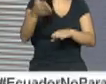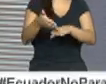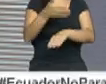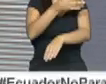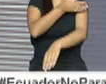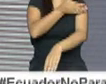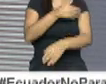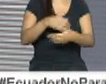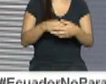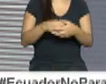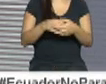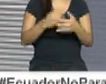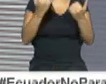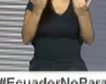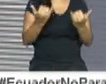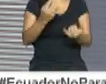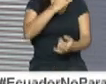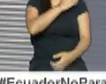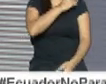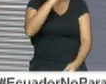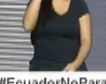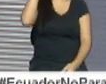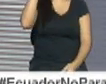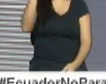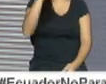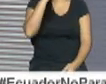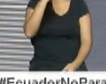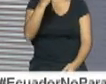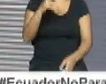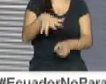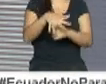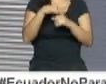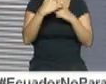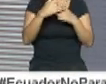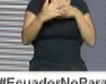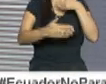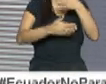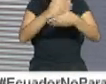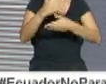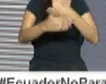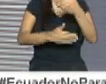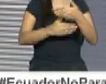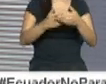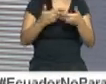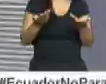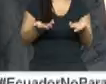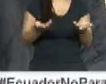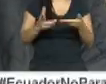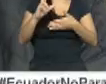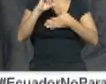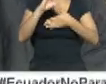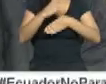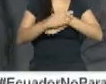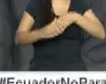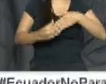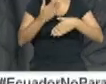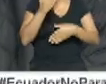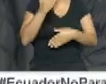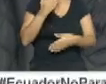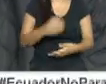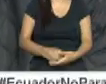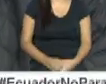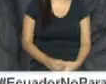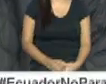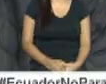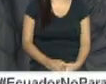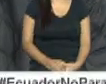partido por ciertas políticas en contra de varios procesos que han sucedido en América Latina? A ver, yo